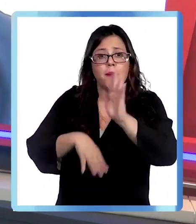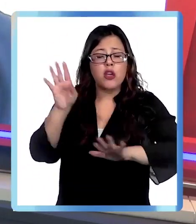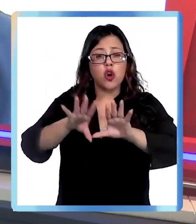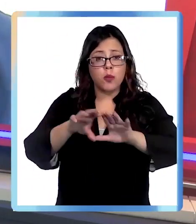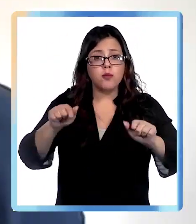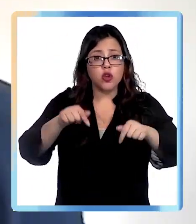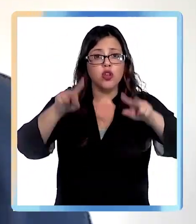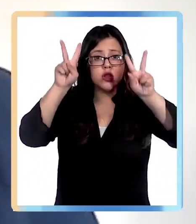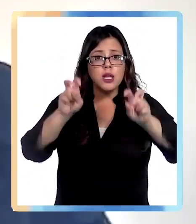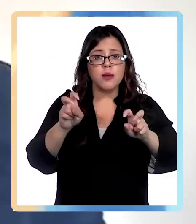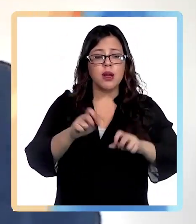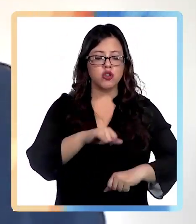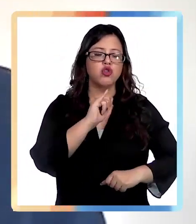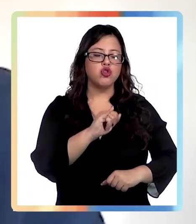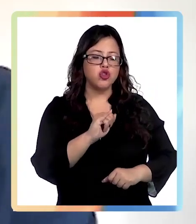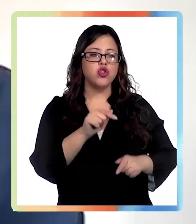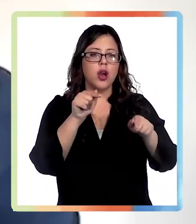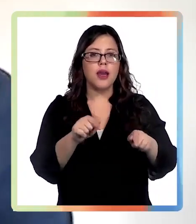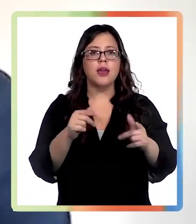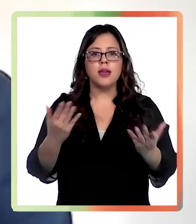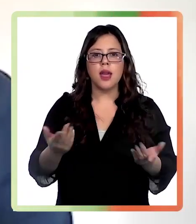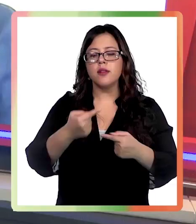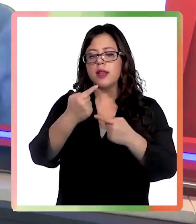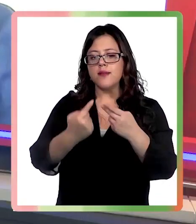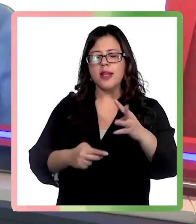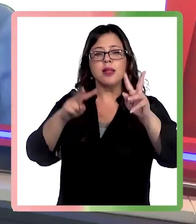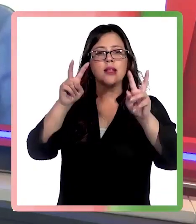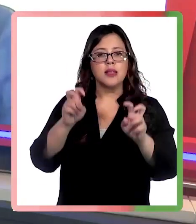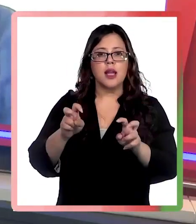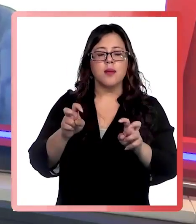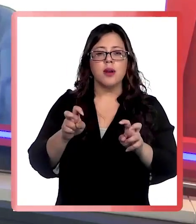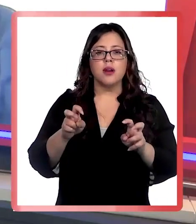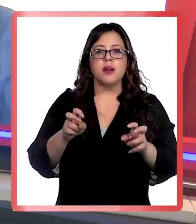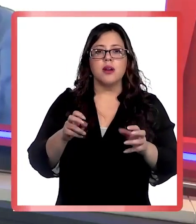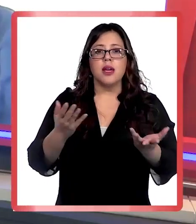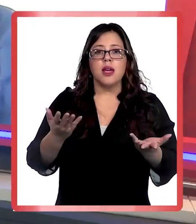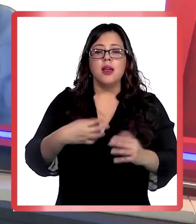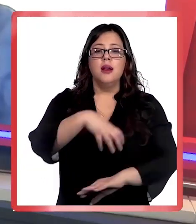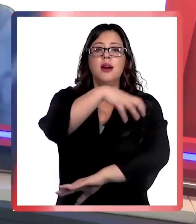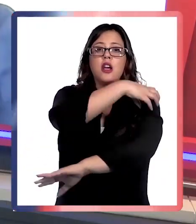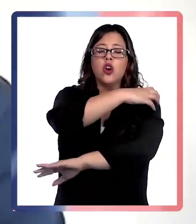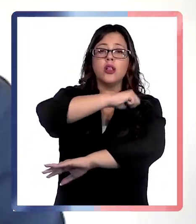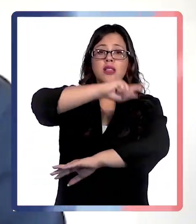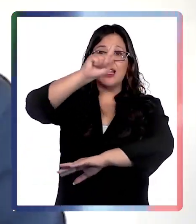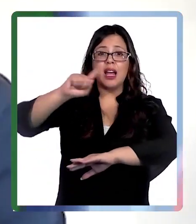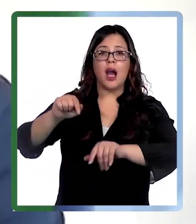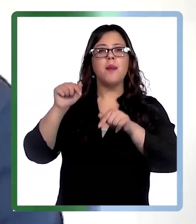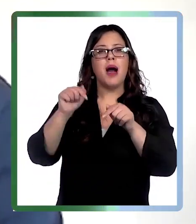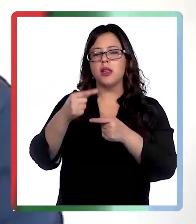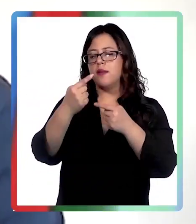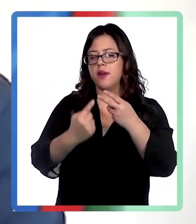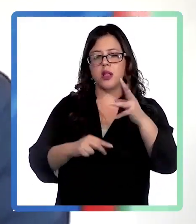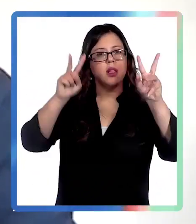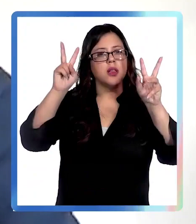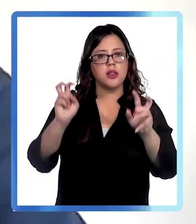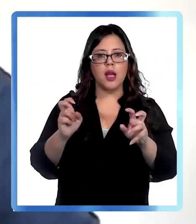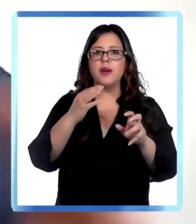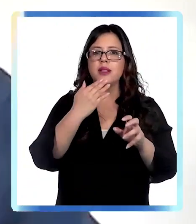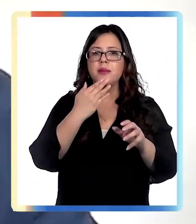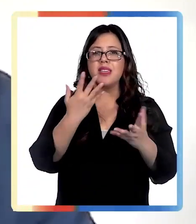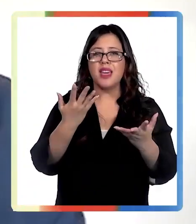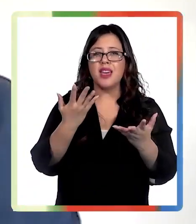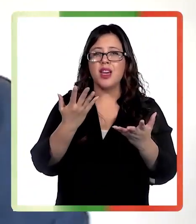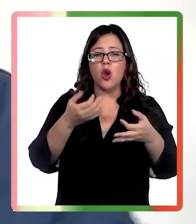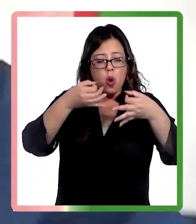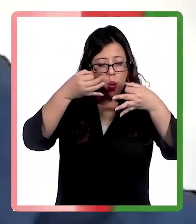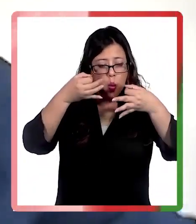estos asuntos, ¿no? Sí, ahí, bueno, yo creo que hay bastante cosas. Puntualmente, yo creo que en el SLEP de Atacama pasaron muchas cosas que configuran